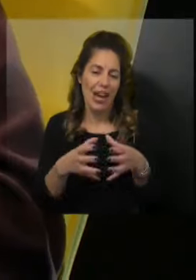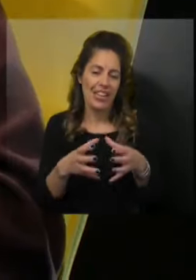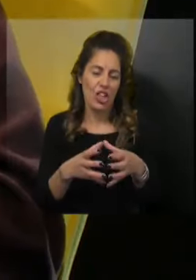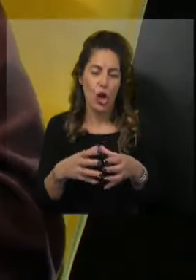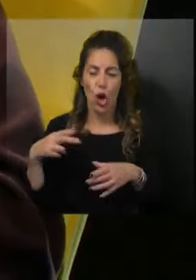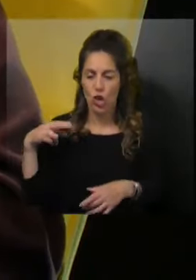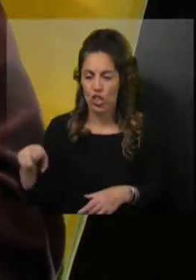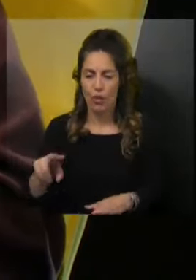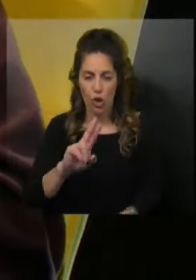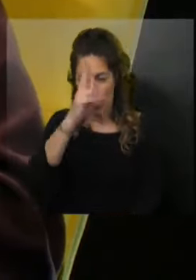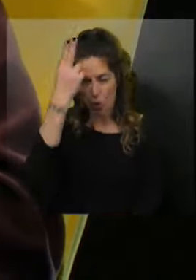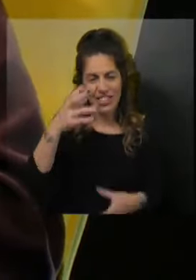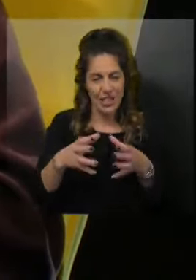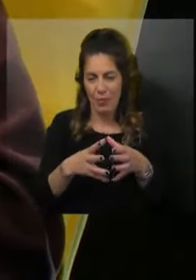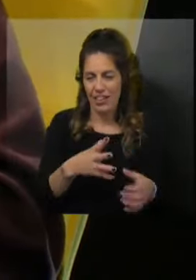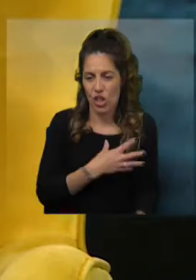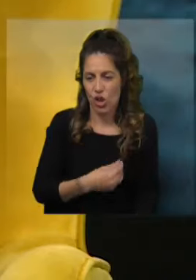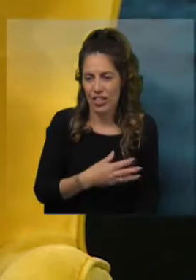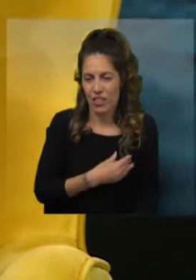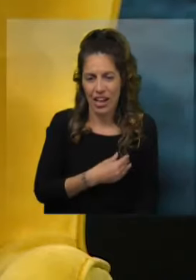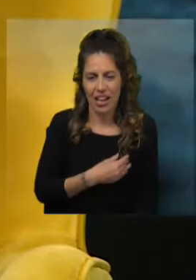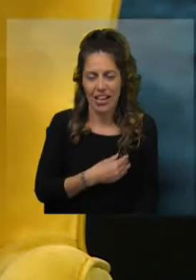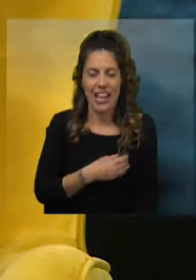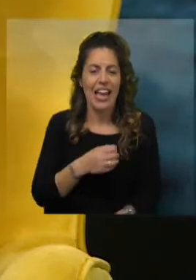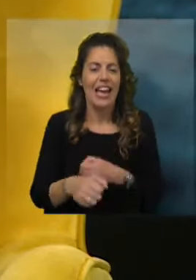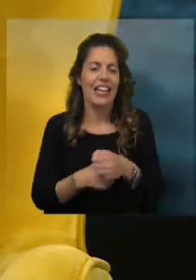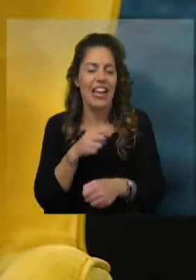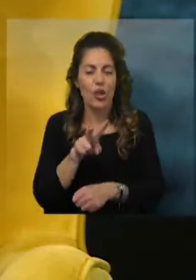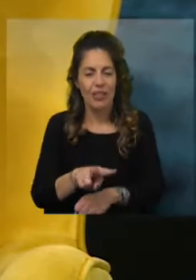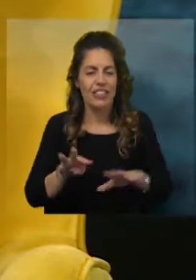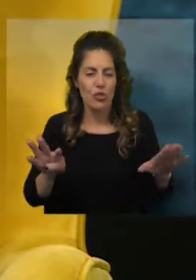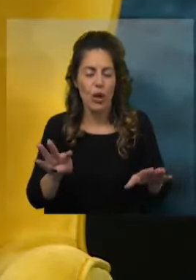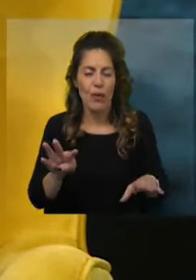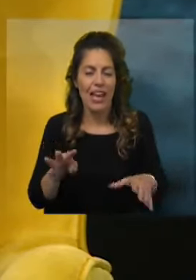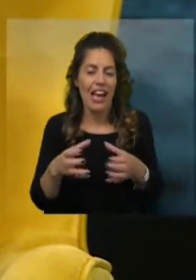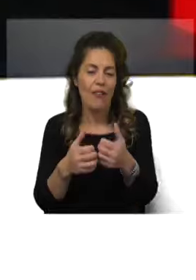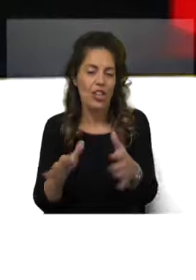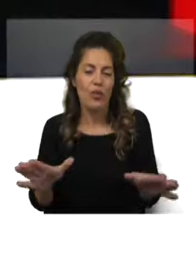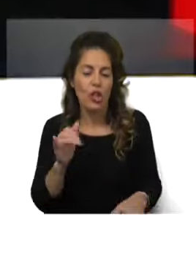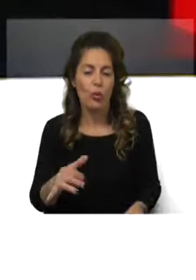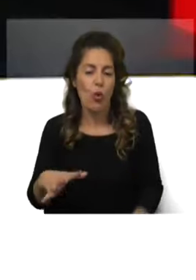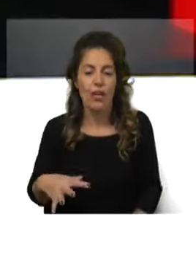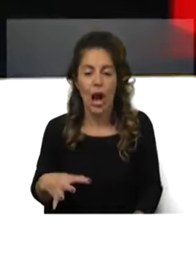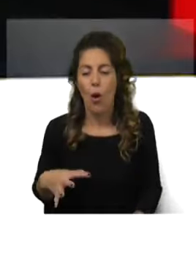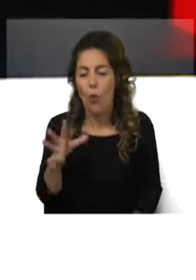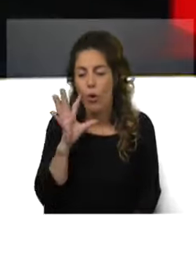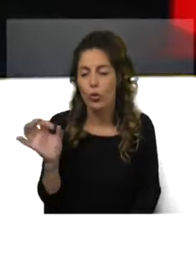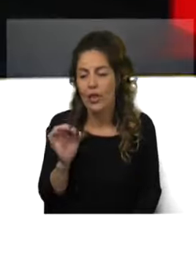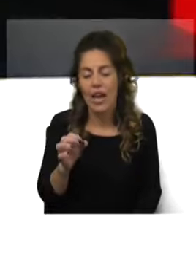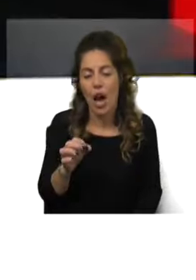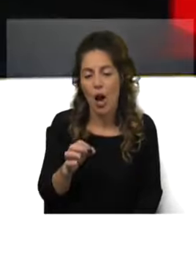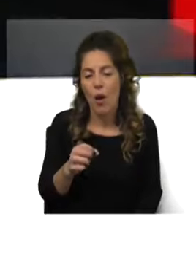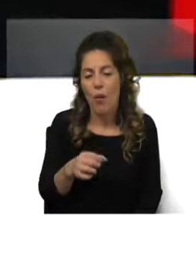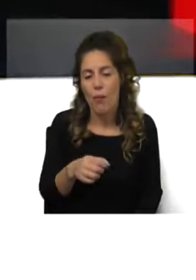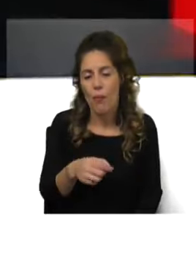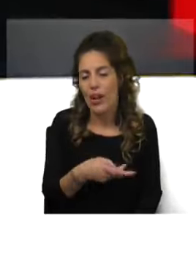eh yo creo que tuvo un changui en el 2019 Cabildo producto de una cantidad de circunstancias y seguramente también